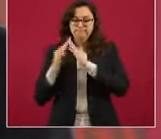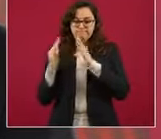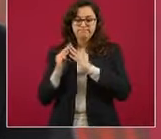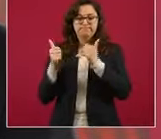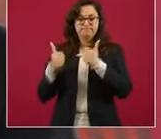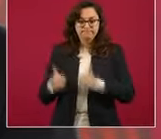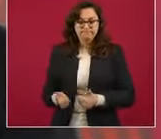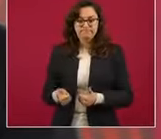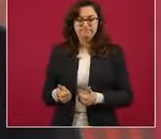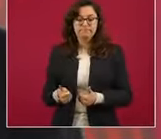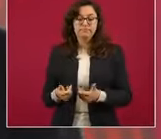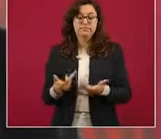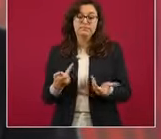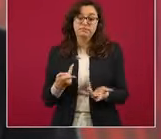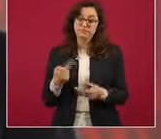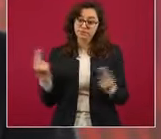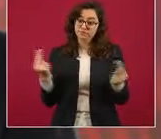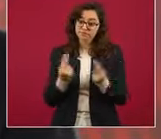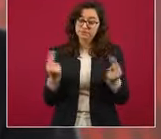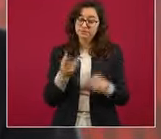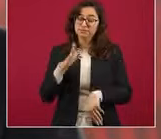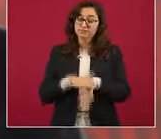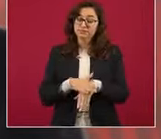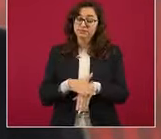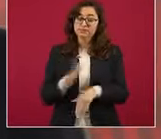pero hace falta más